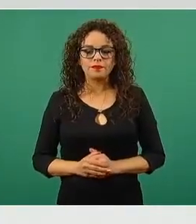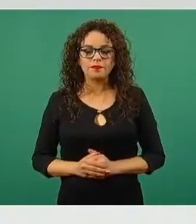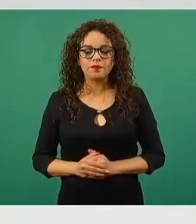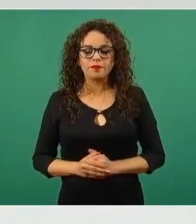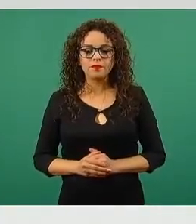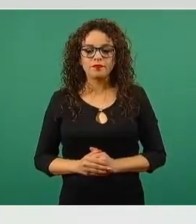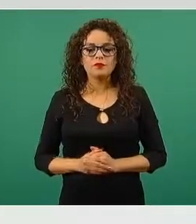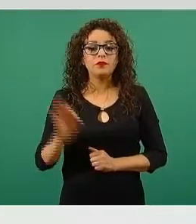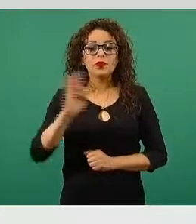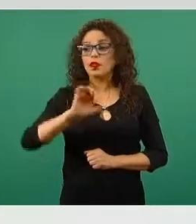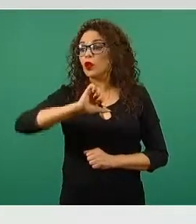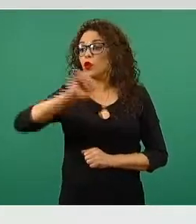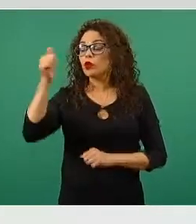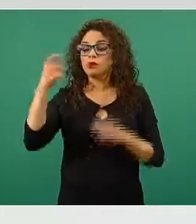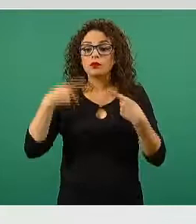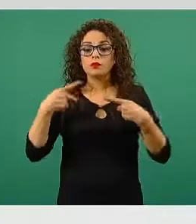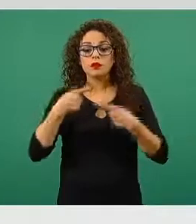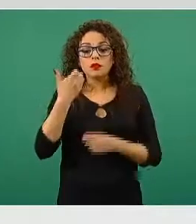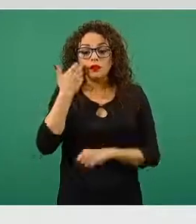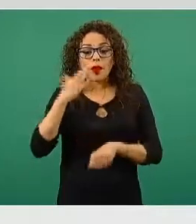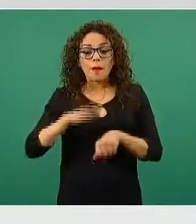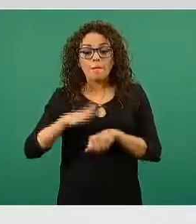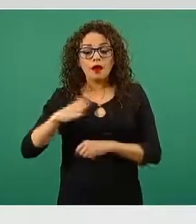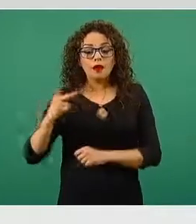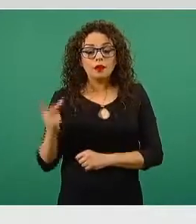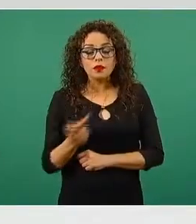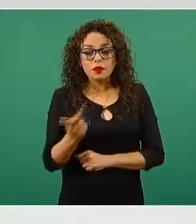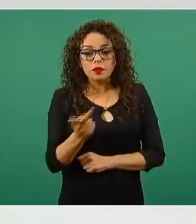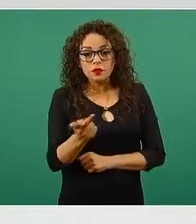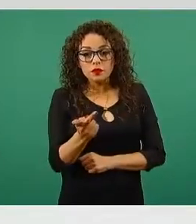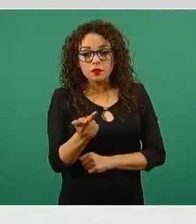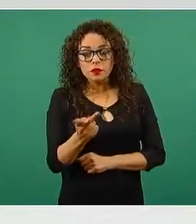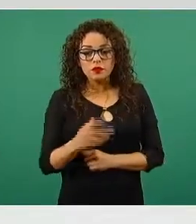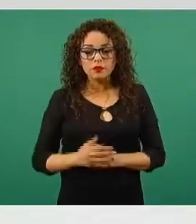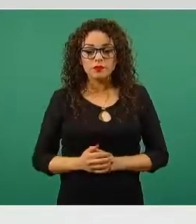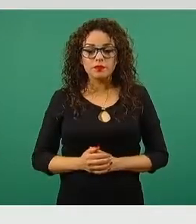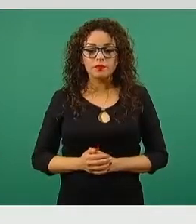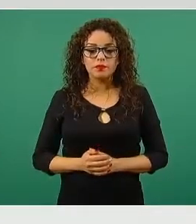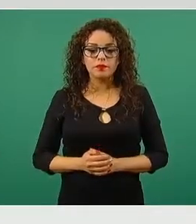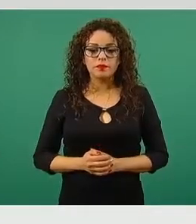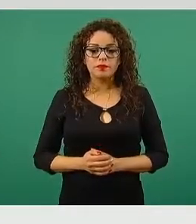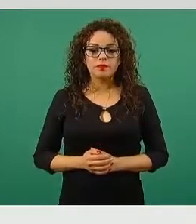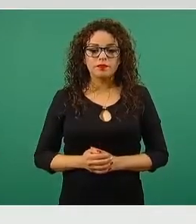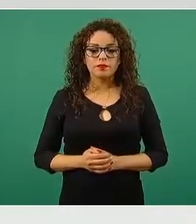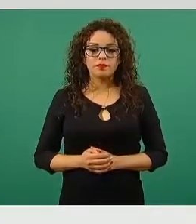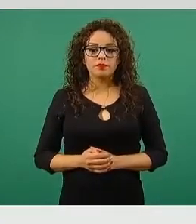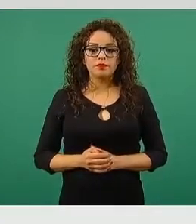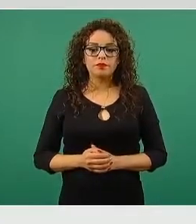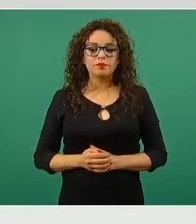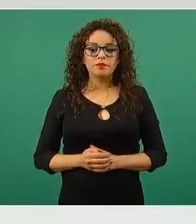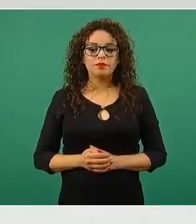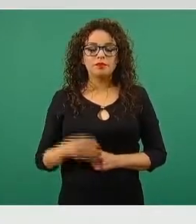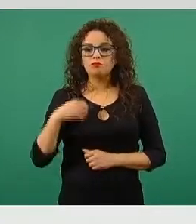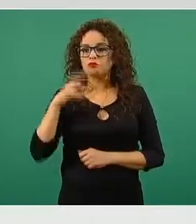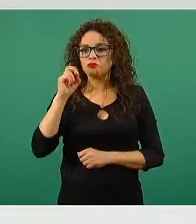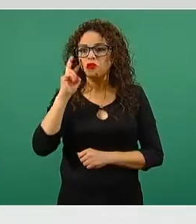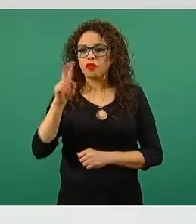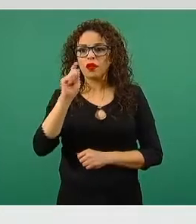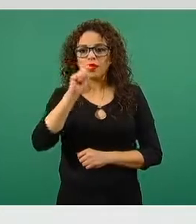si alguien más tiene alguna pregunta, ya no veo